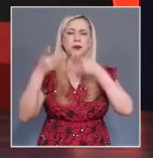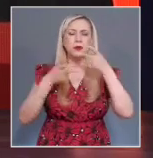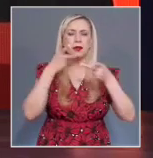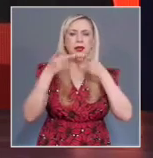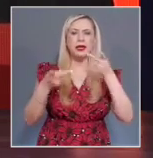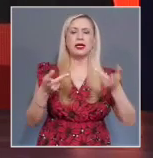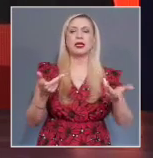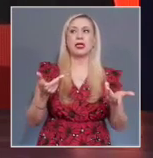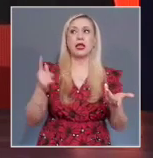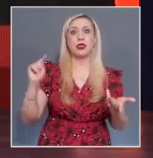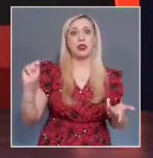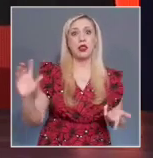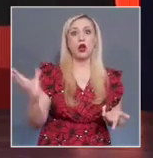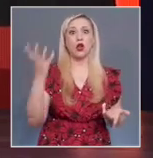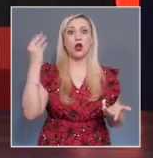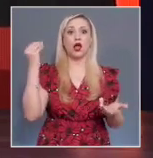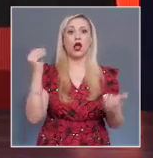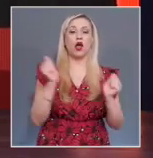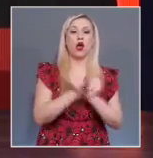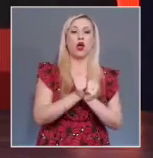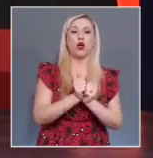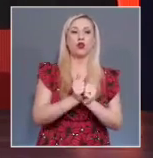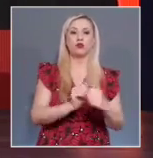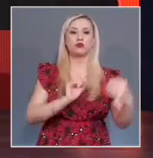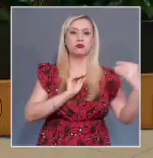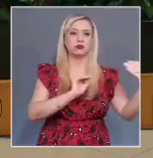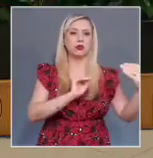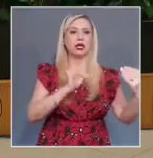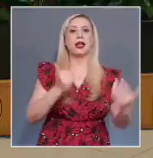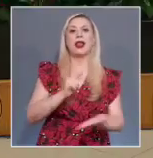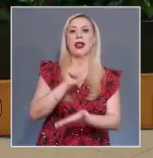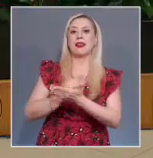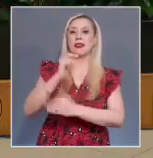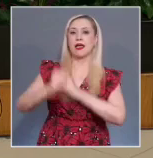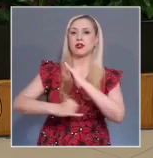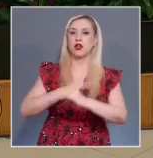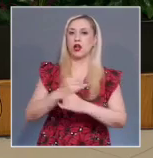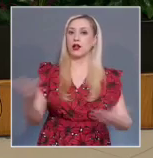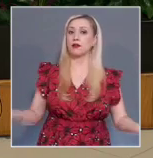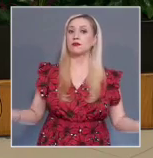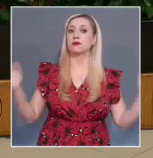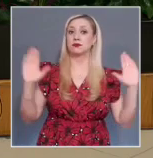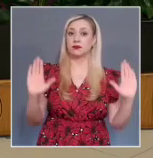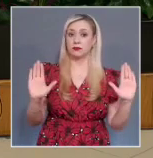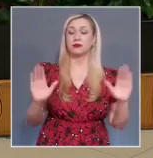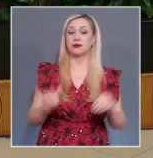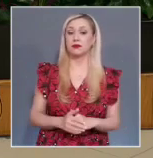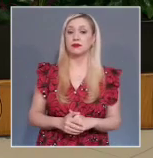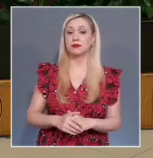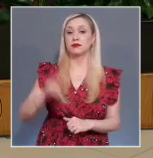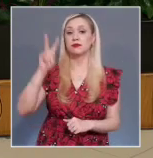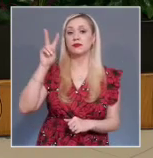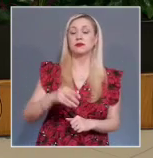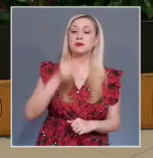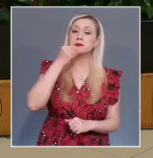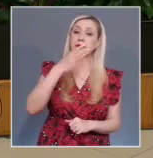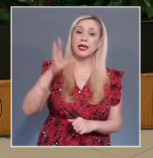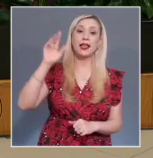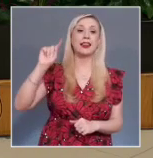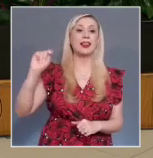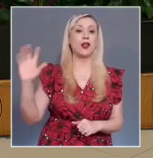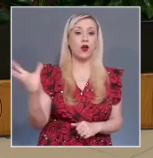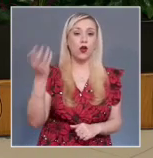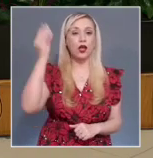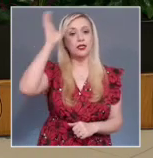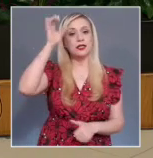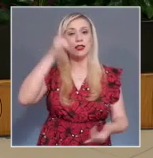de justicia y el control de convencionalidad. Los avances tecnológicos y científicos obligan a los juzgadores